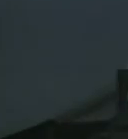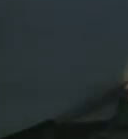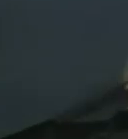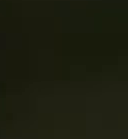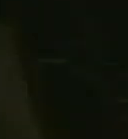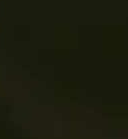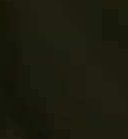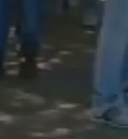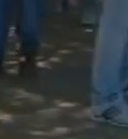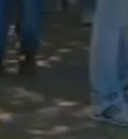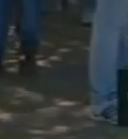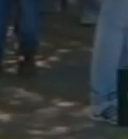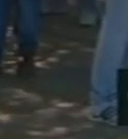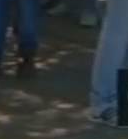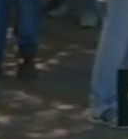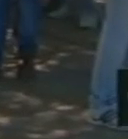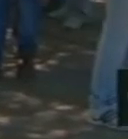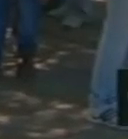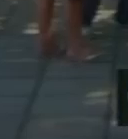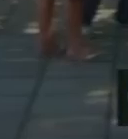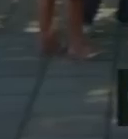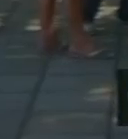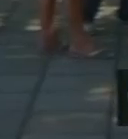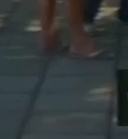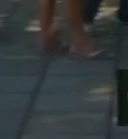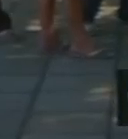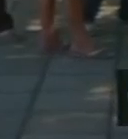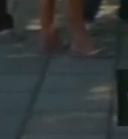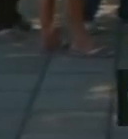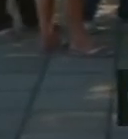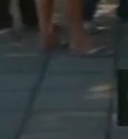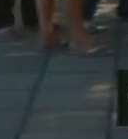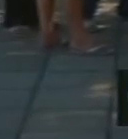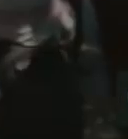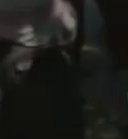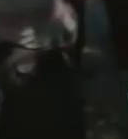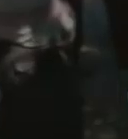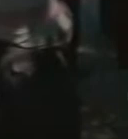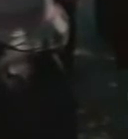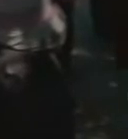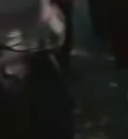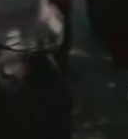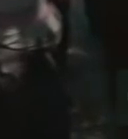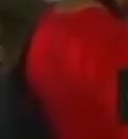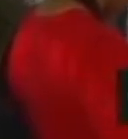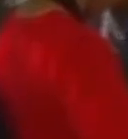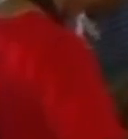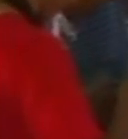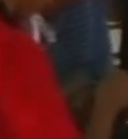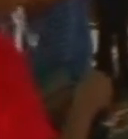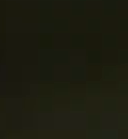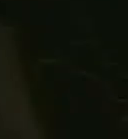suministro. Los bolseros de Salto marcharon en protesta por la aplicación del decreto de cero kilo implementado por